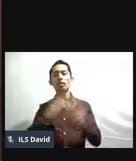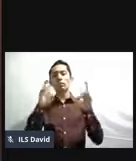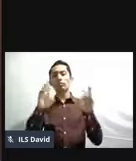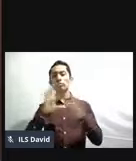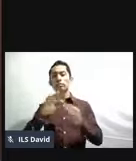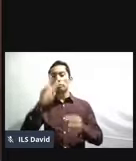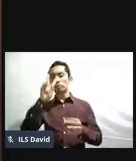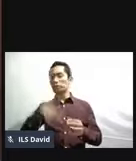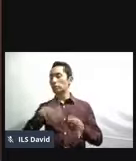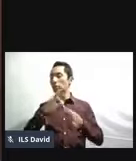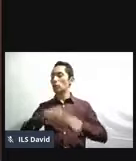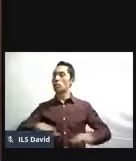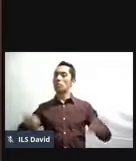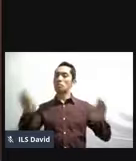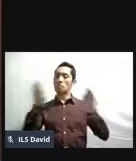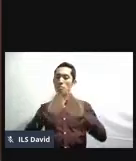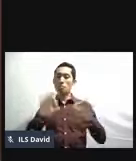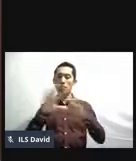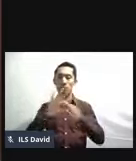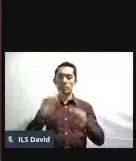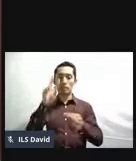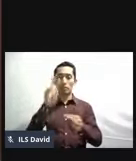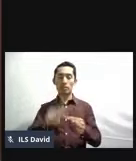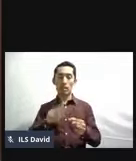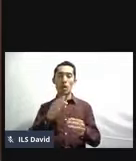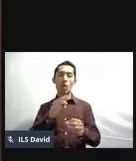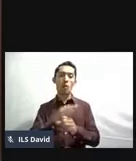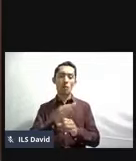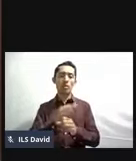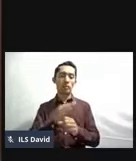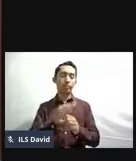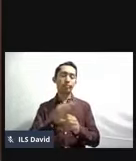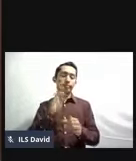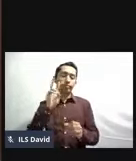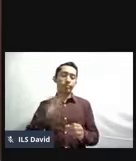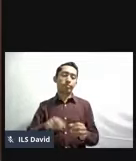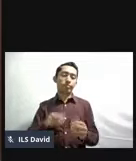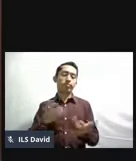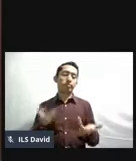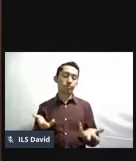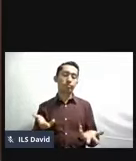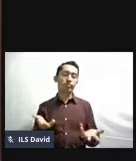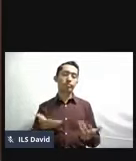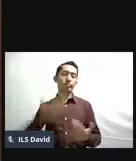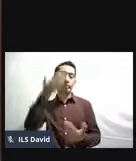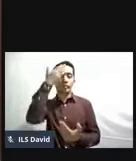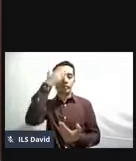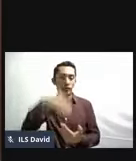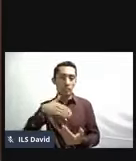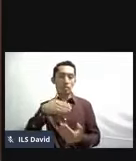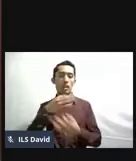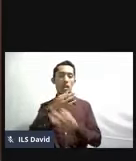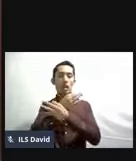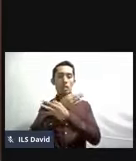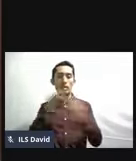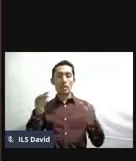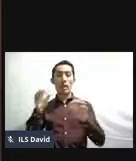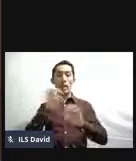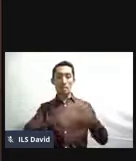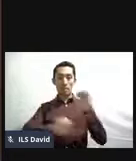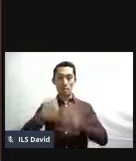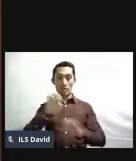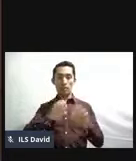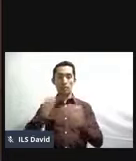que vale mucho la pena ahora que, bueno, se ha anunciado que algunas empresas en la Ciudad de